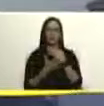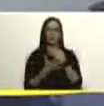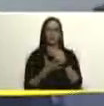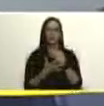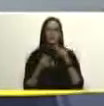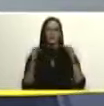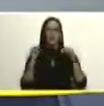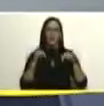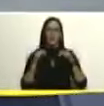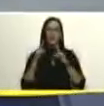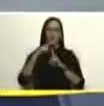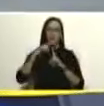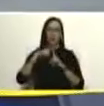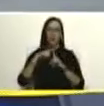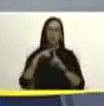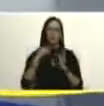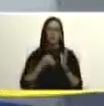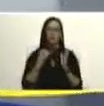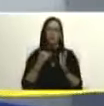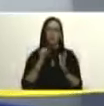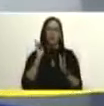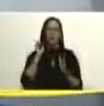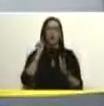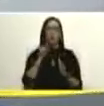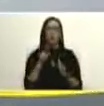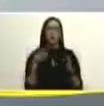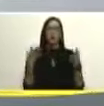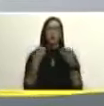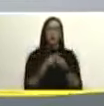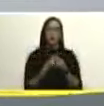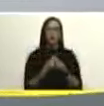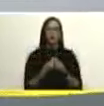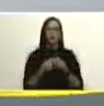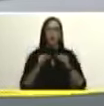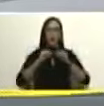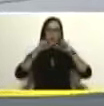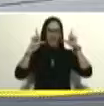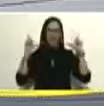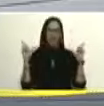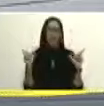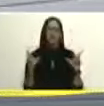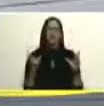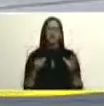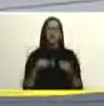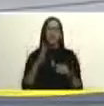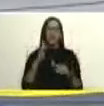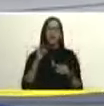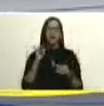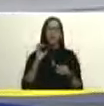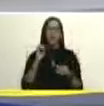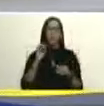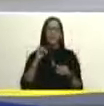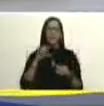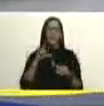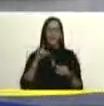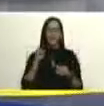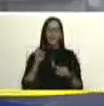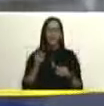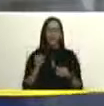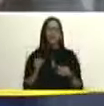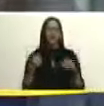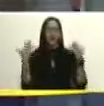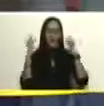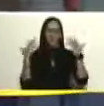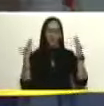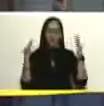este tipo de instituciones, la cual usted junto al milagro de las Bricomiles, un aplauso para las Bricomiles por el